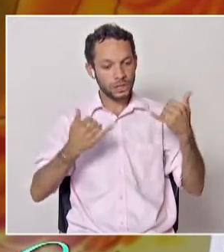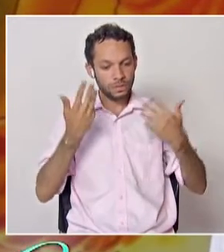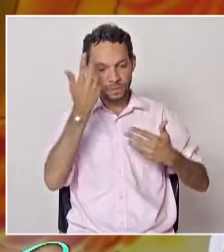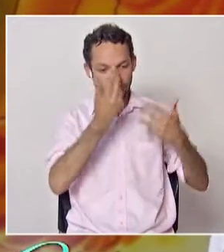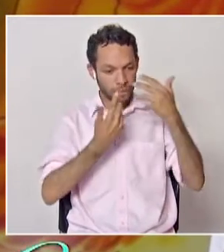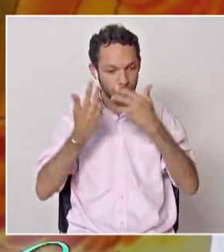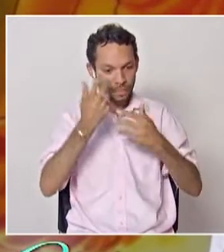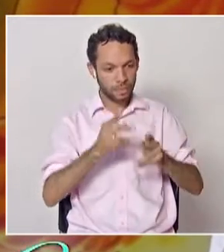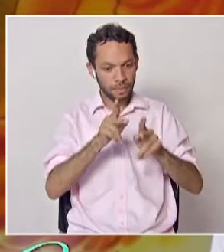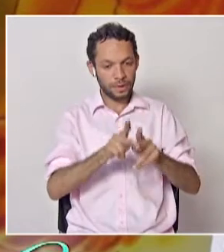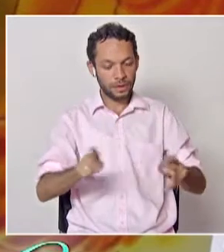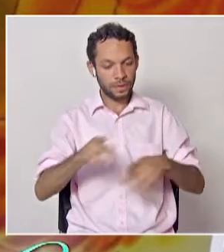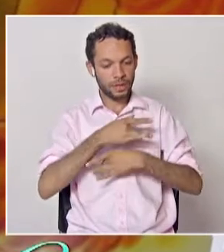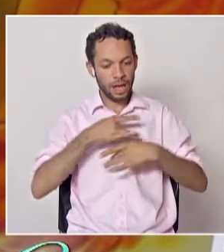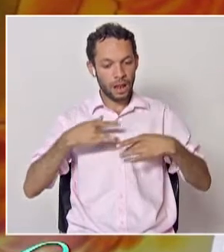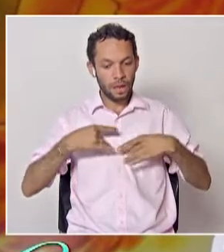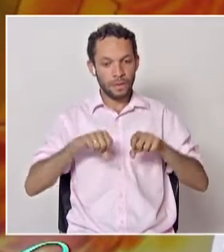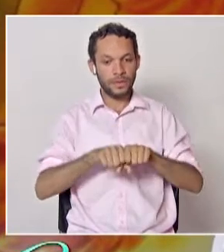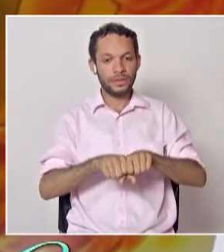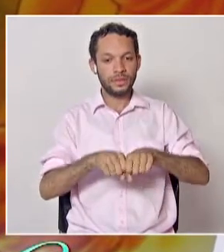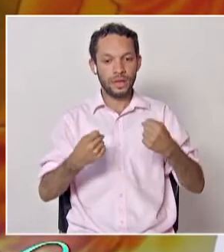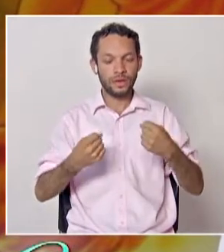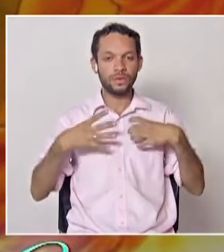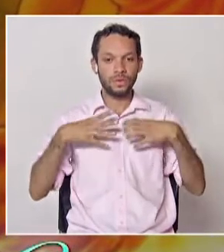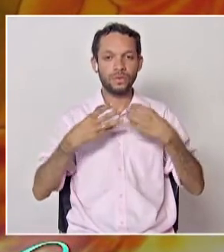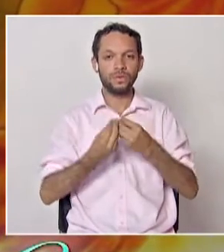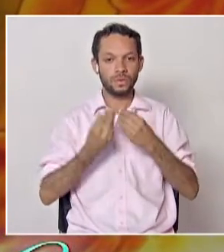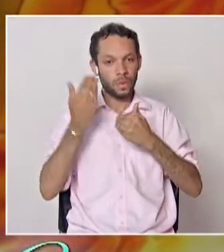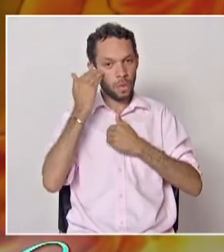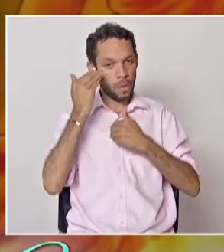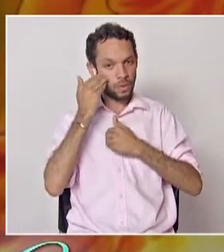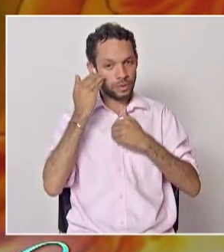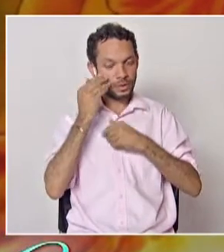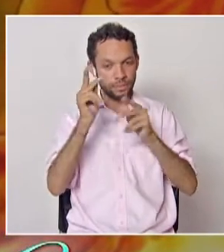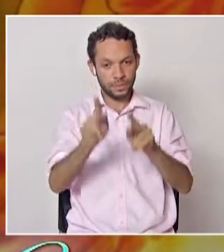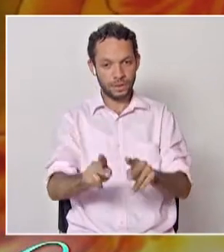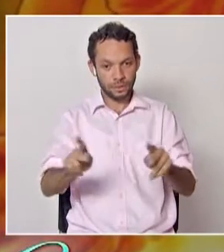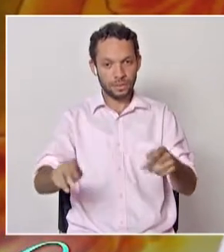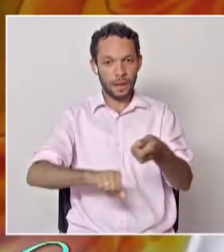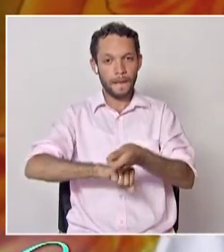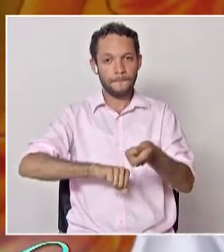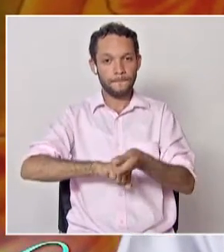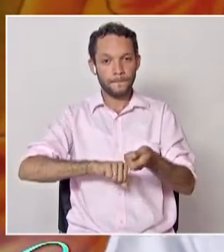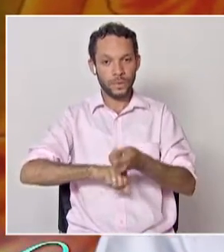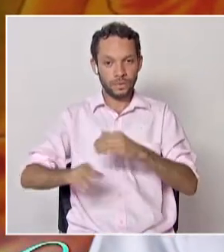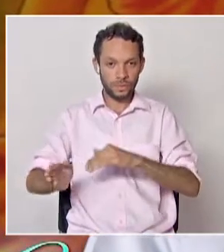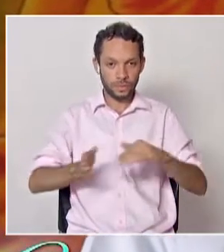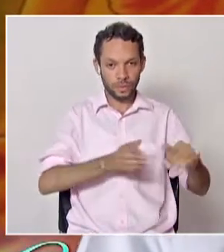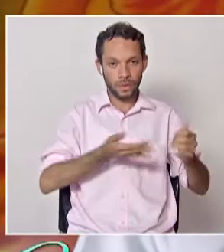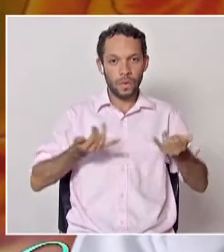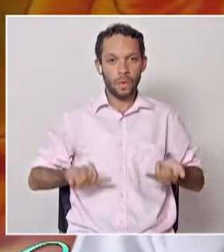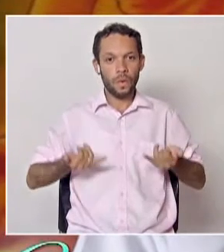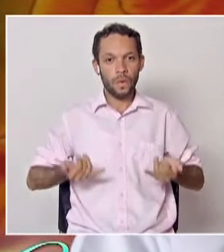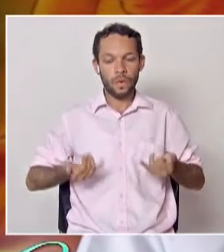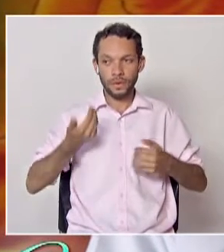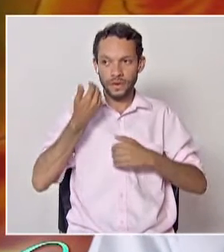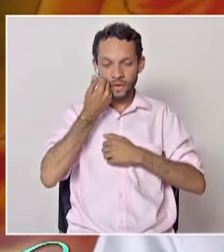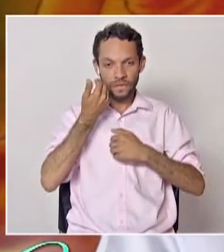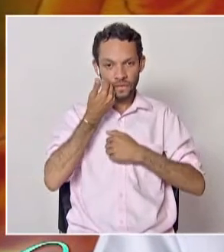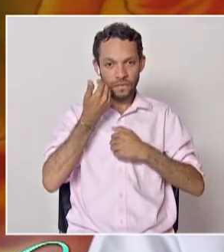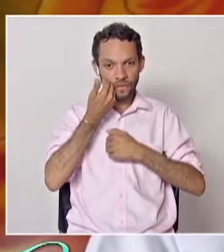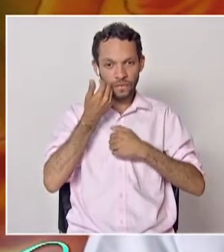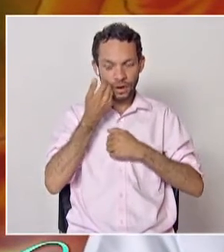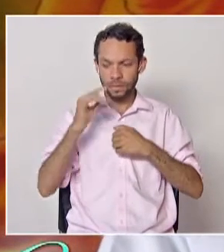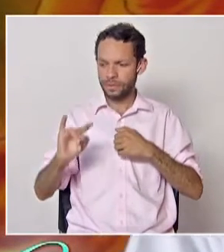jugando es con su salud, para que tengamos un poco de conciencia en eso. Hoy vamos a hablar de una de las enfermedades que